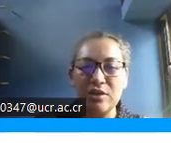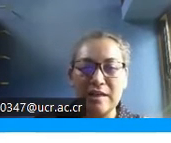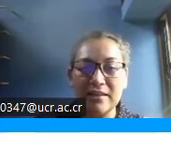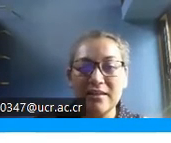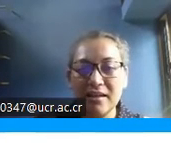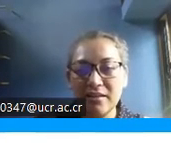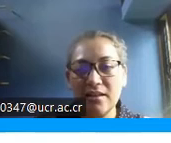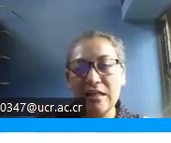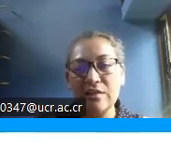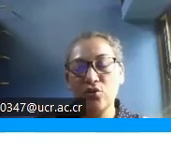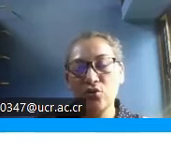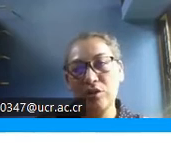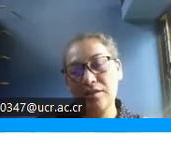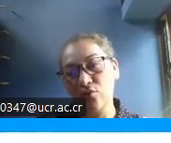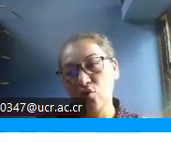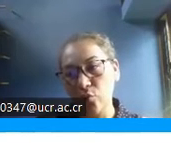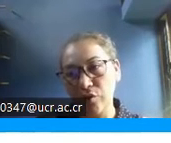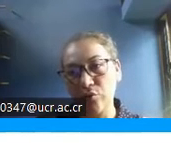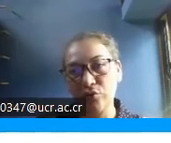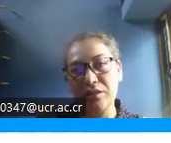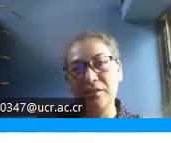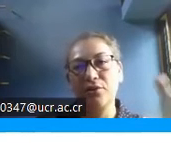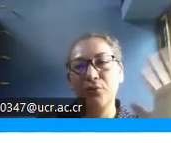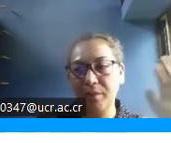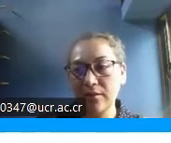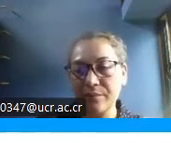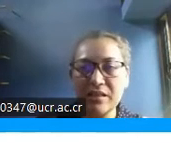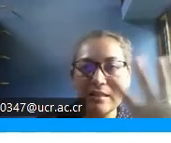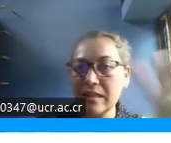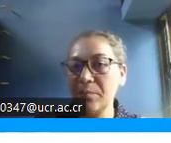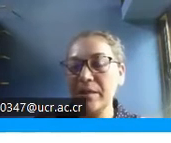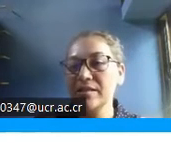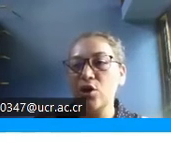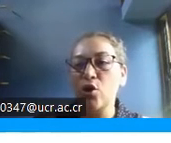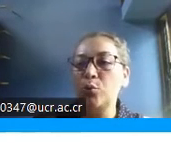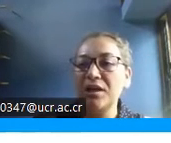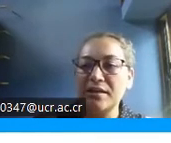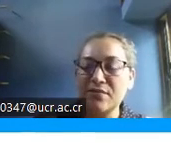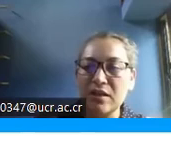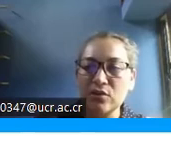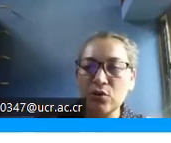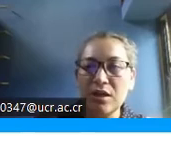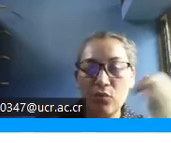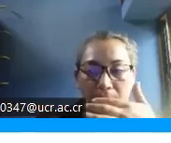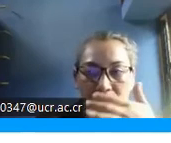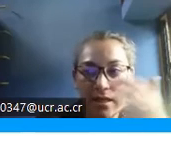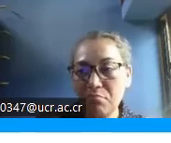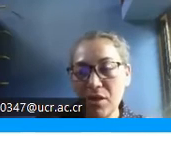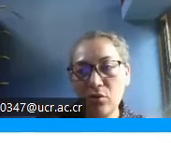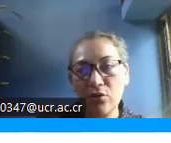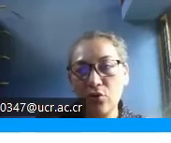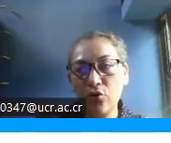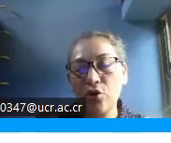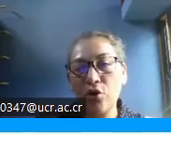la intencionalidad didáctica y son utilizados como un recurso didáctico, ¿verdad? Esto es nada más una clasificación ahí muy